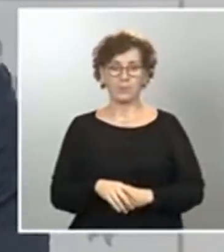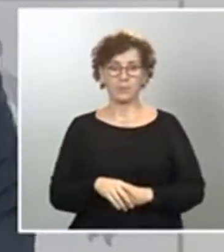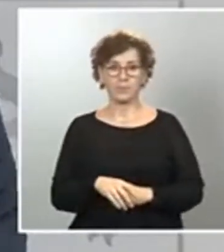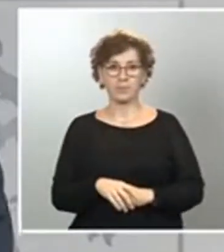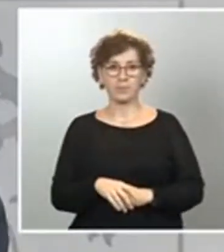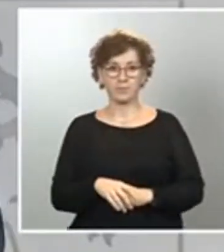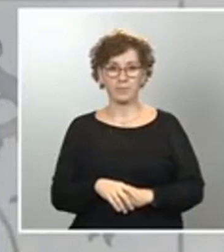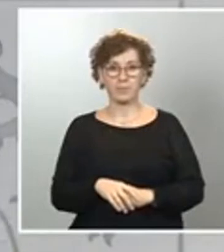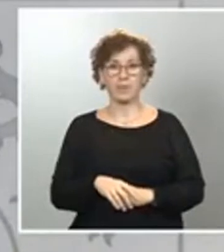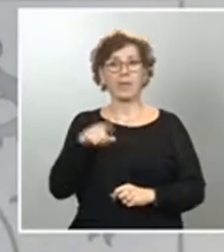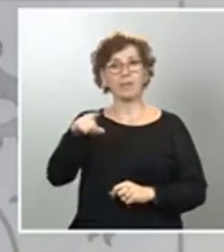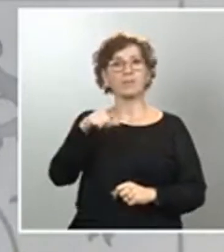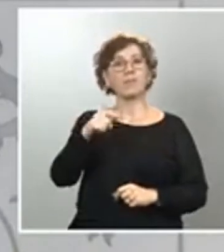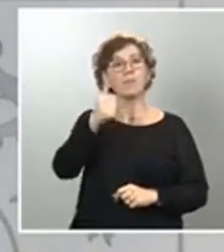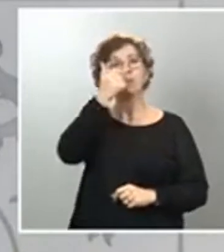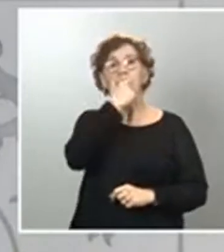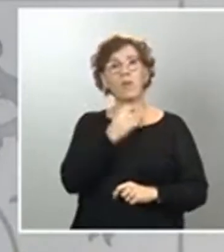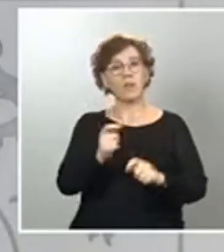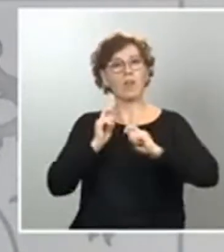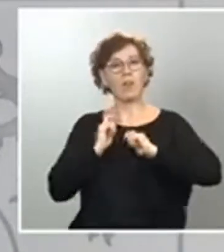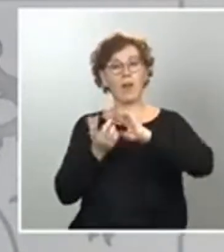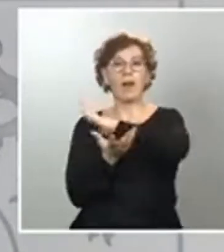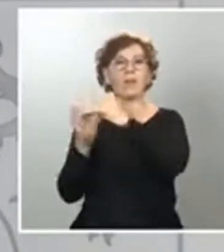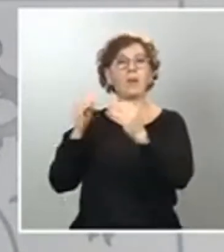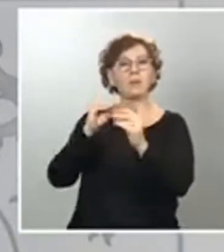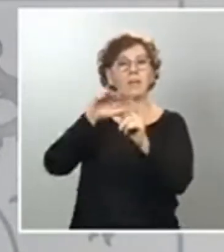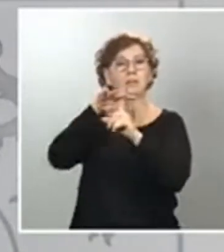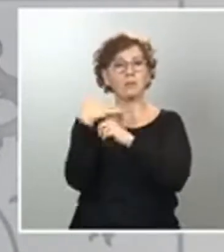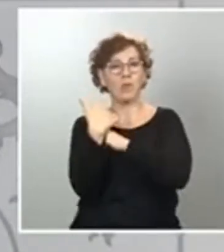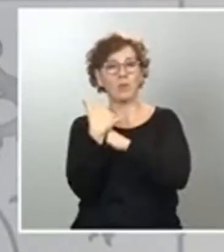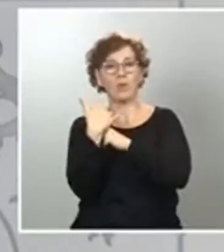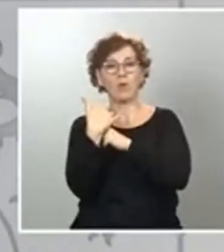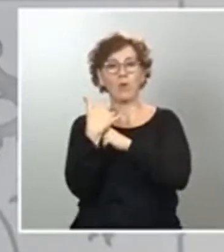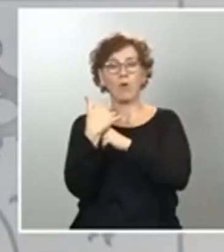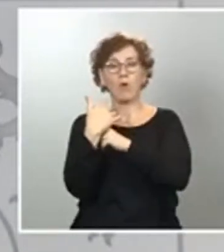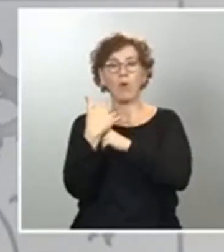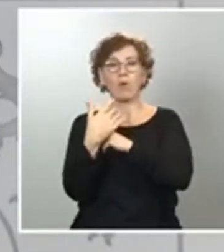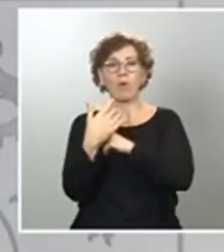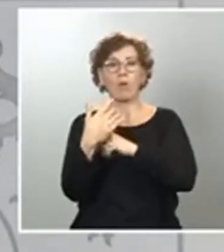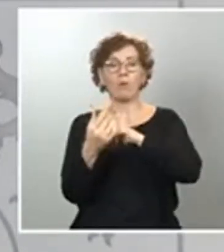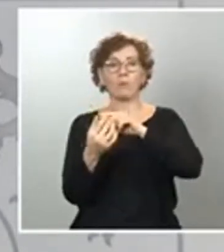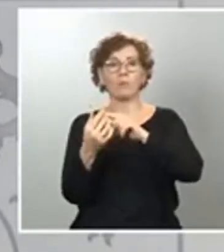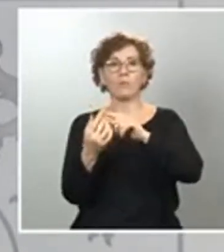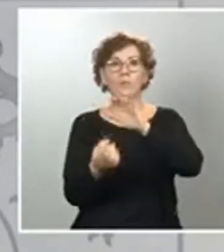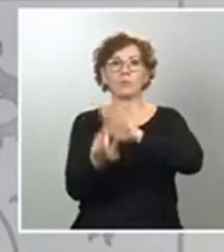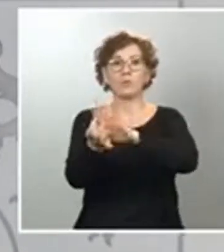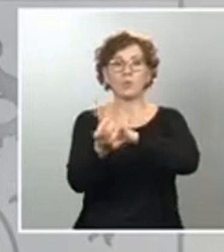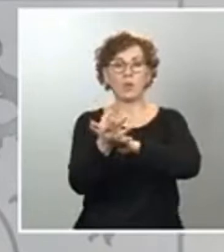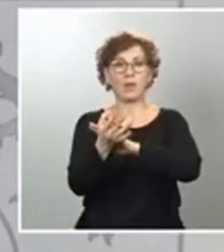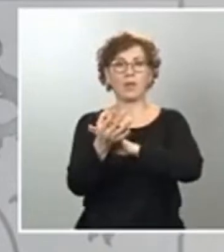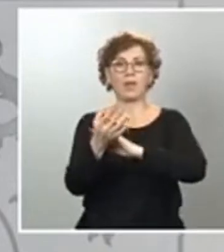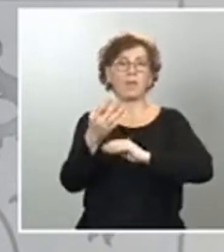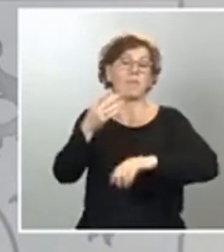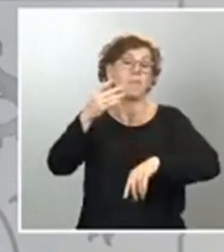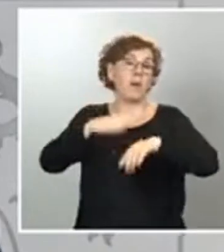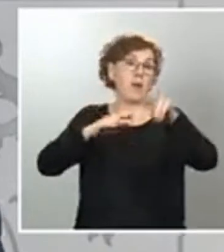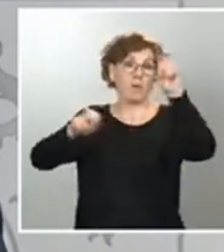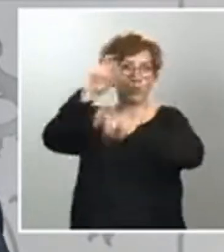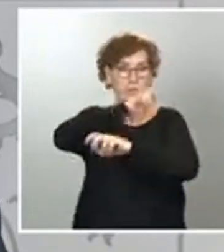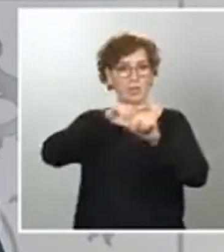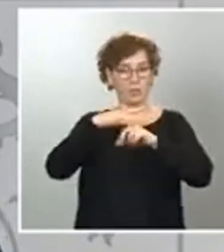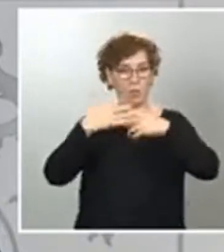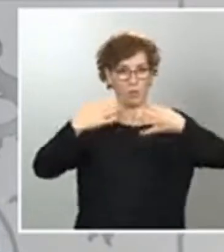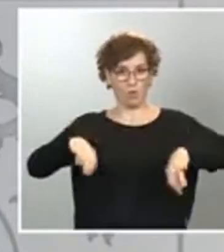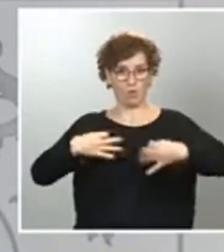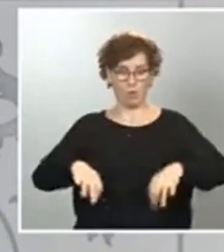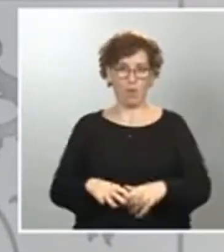a cada situación y cada lugar para avanzar hacia un destino final que es el de la nueva normalidad. La desescalada, finalmente, como he dicho antes,